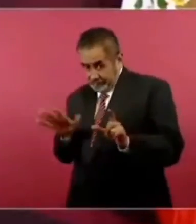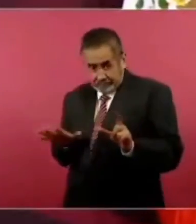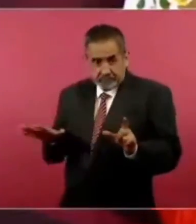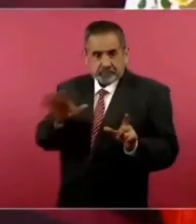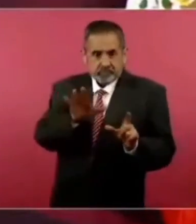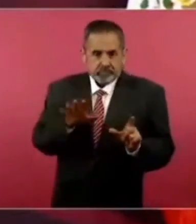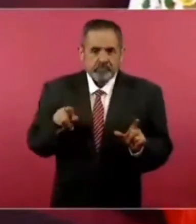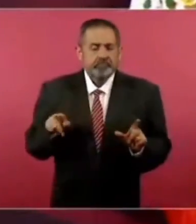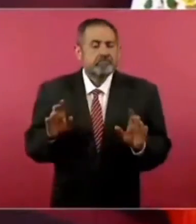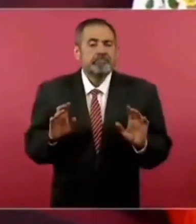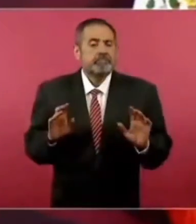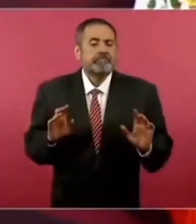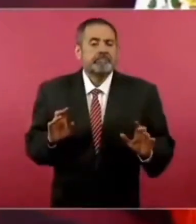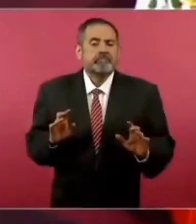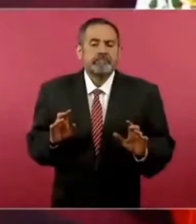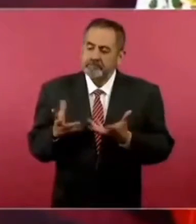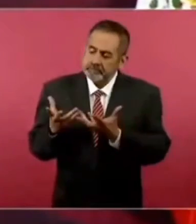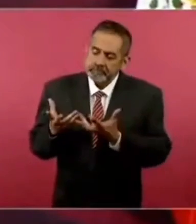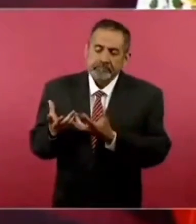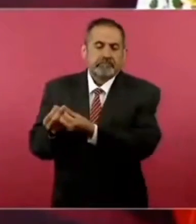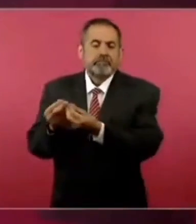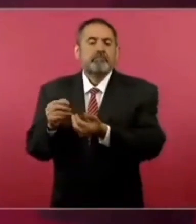este pertenecen